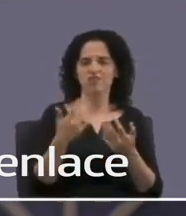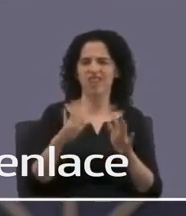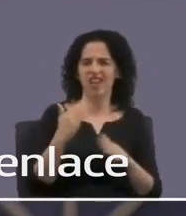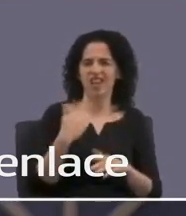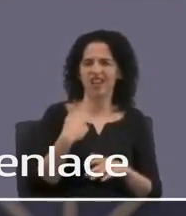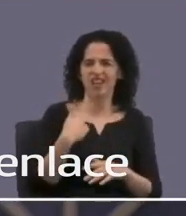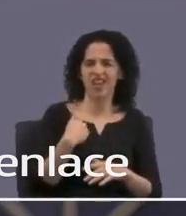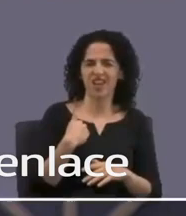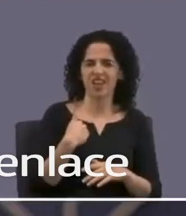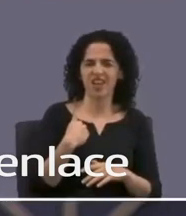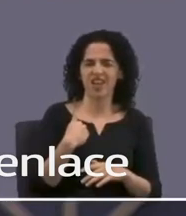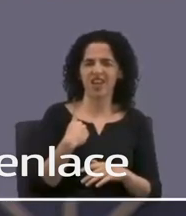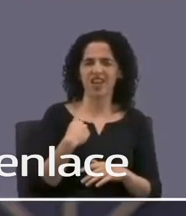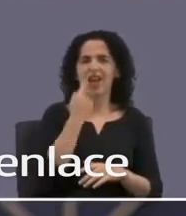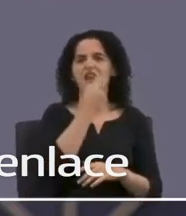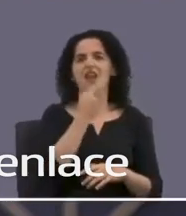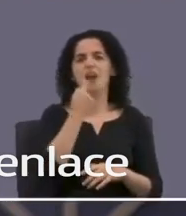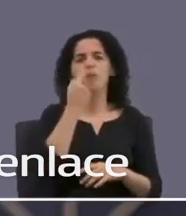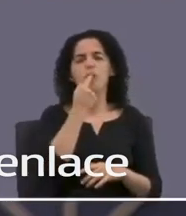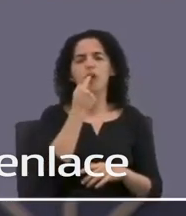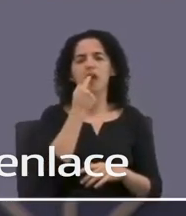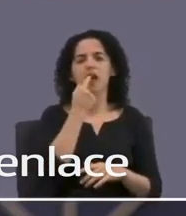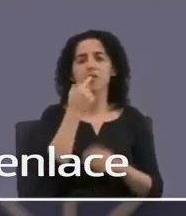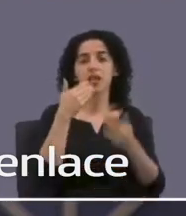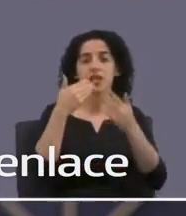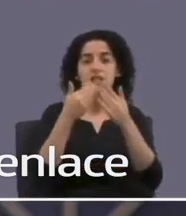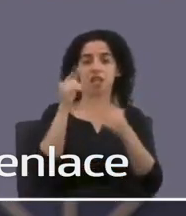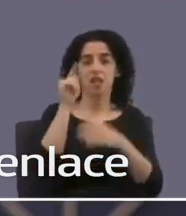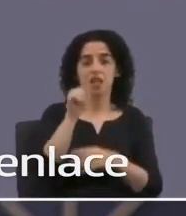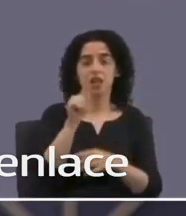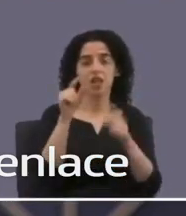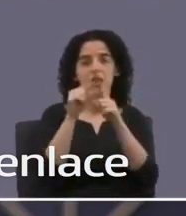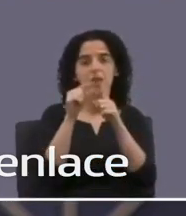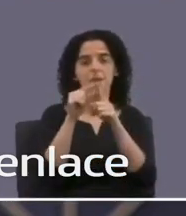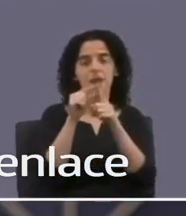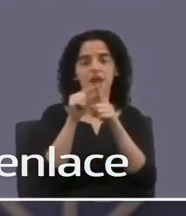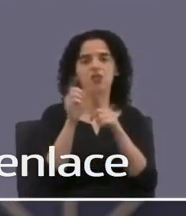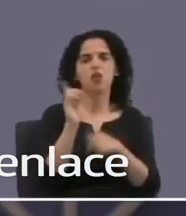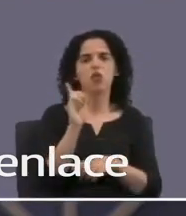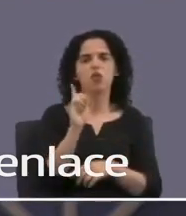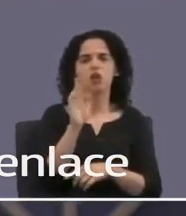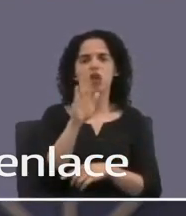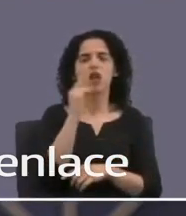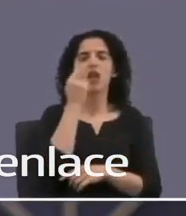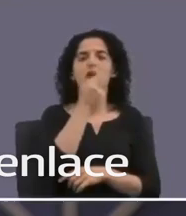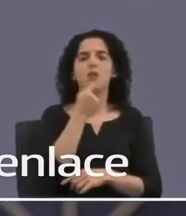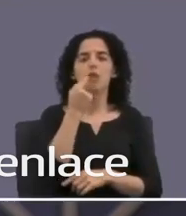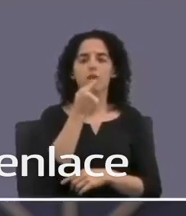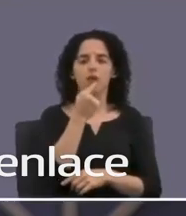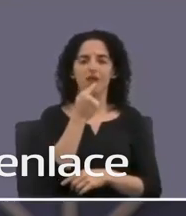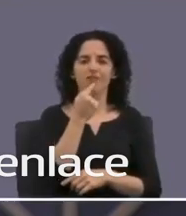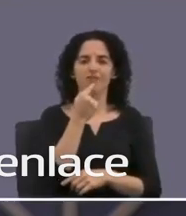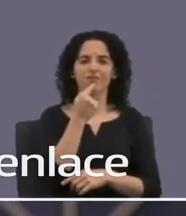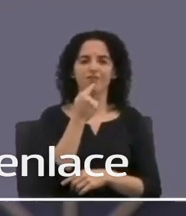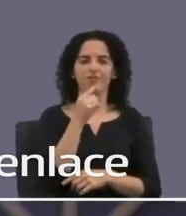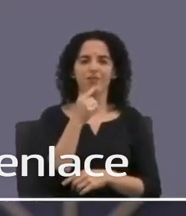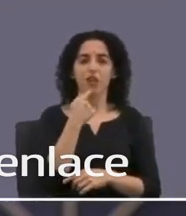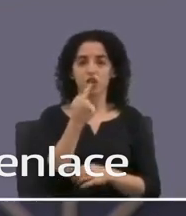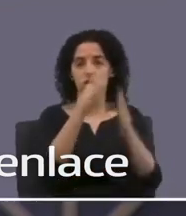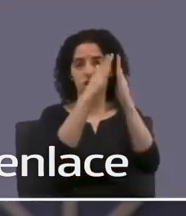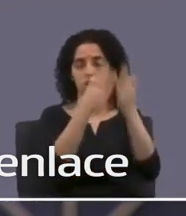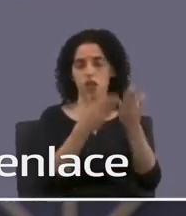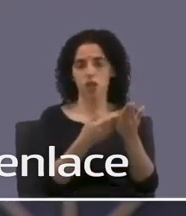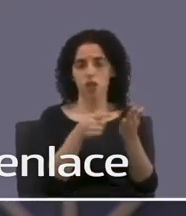tienes. ¿Dónde está? Ahí está, en tu boca. Cerca de ti está la palabra, en tu boca. Así dice